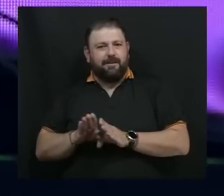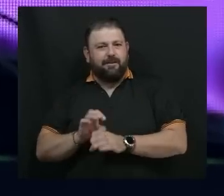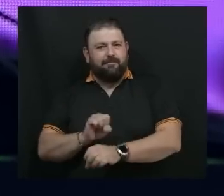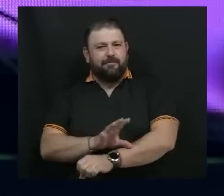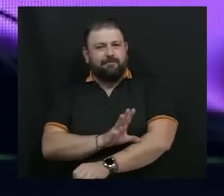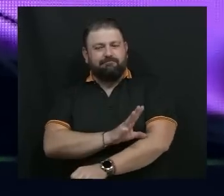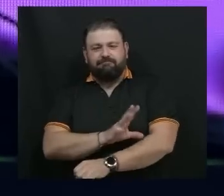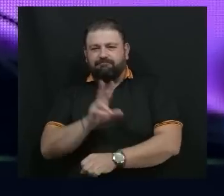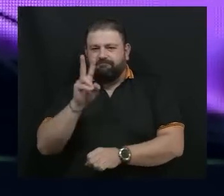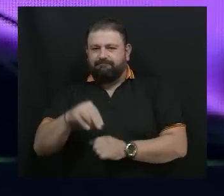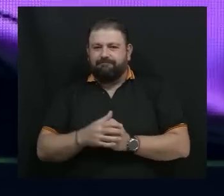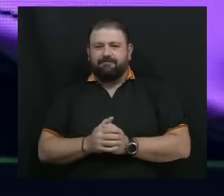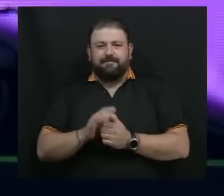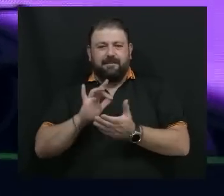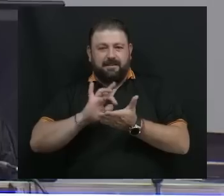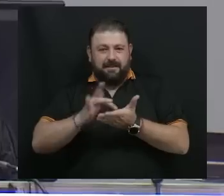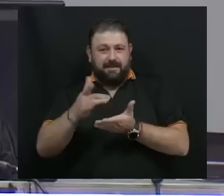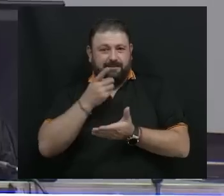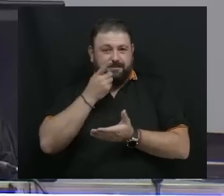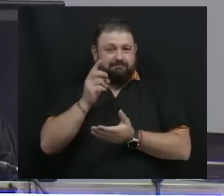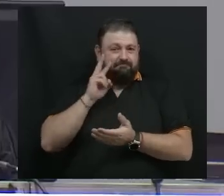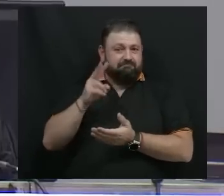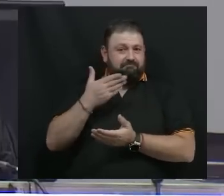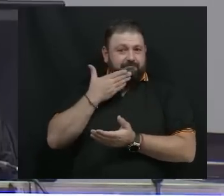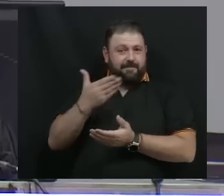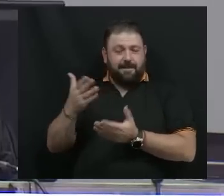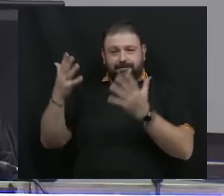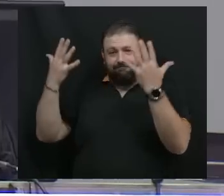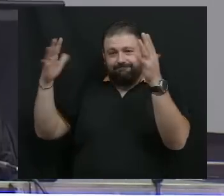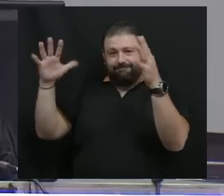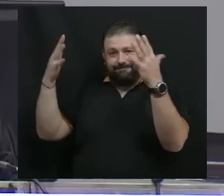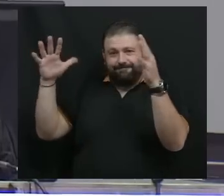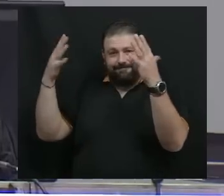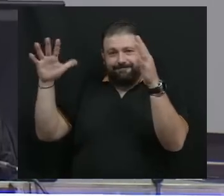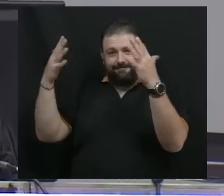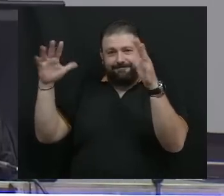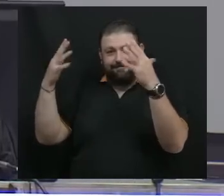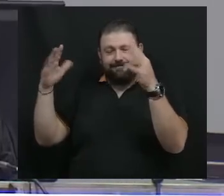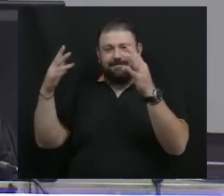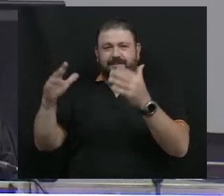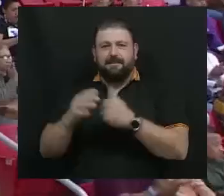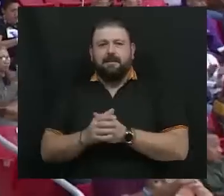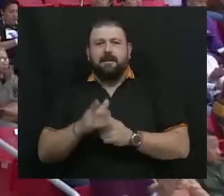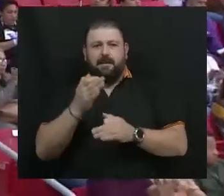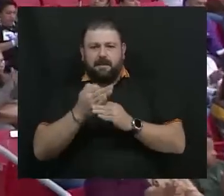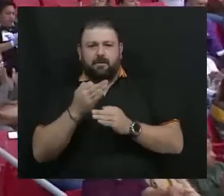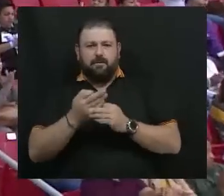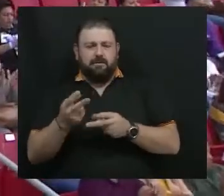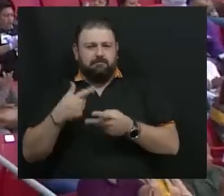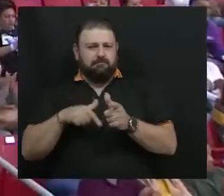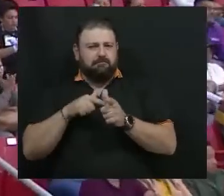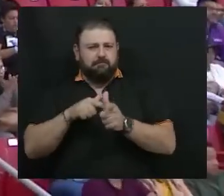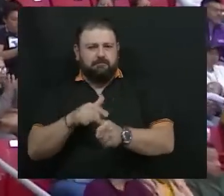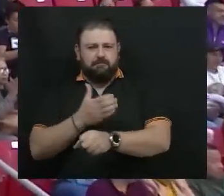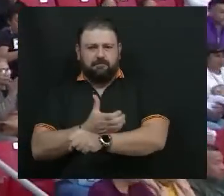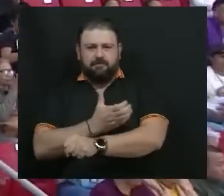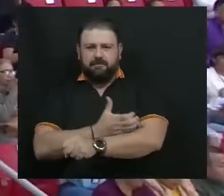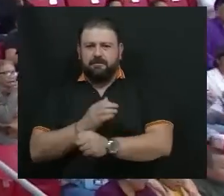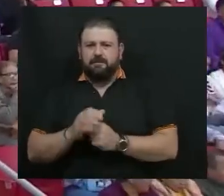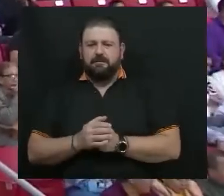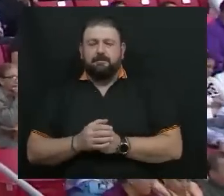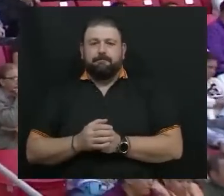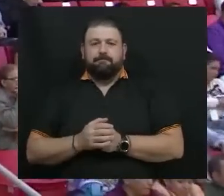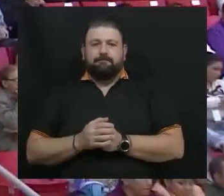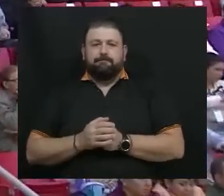Leo. Gracias, Nina. Un aplauso para Nina. Y bueno, aquí nos va a estar acompañando y vamos a arrancar con nuestra